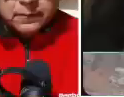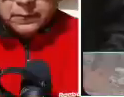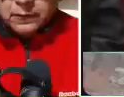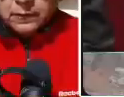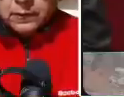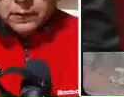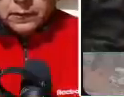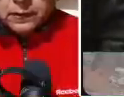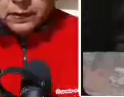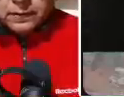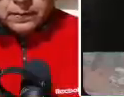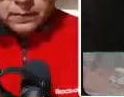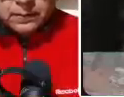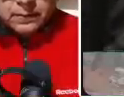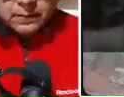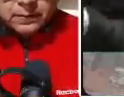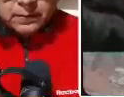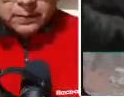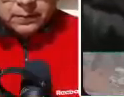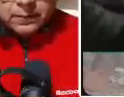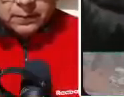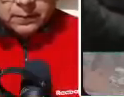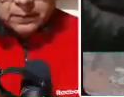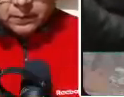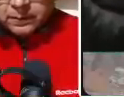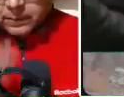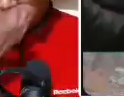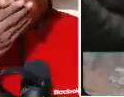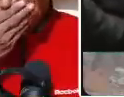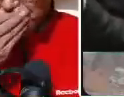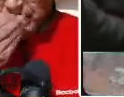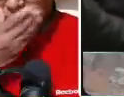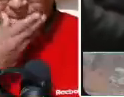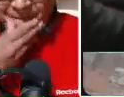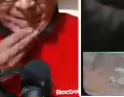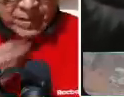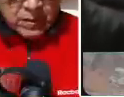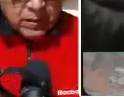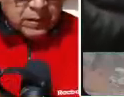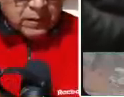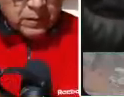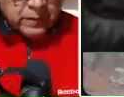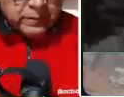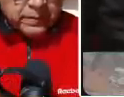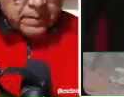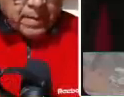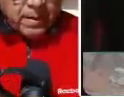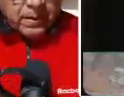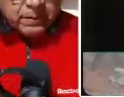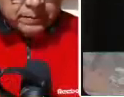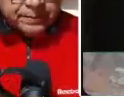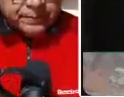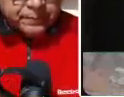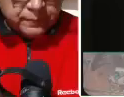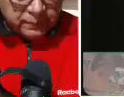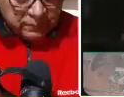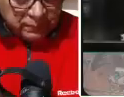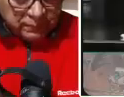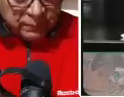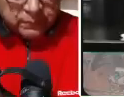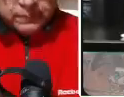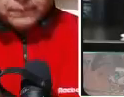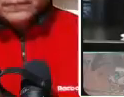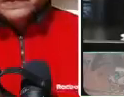México, el presidente Andrés Manuel López Obrador, para cumplir con la